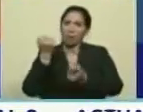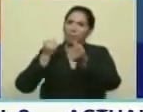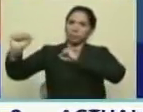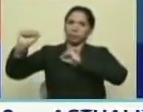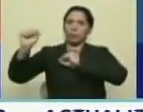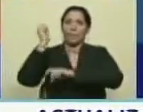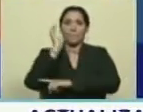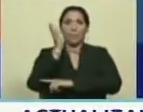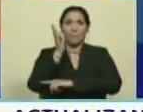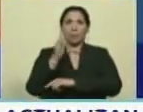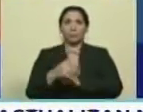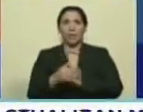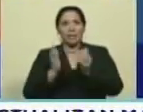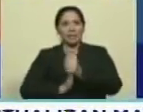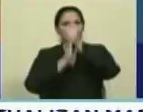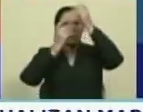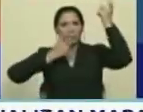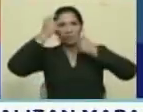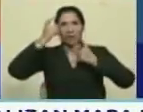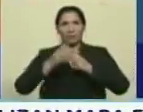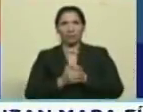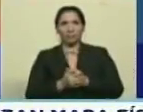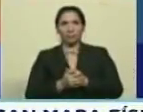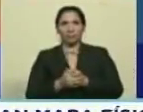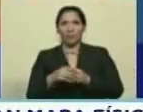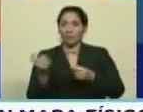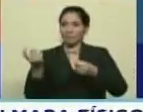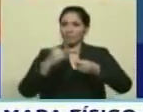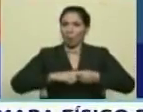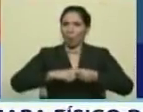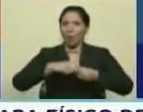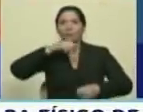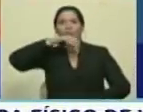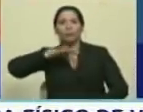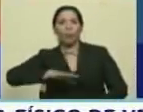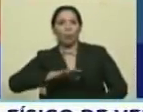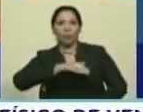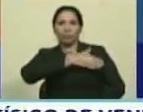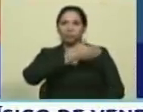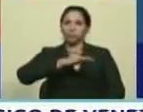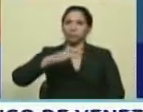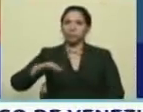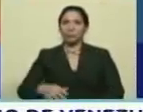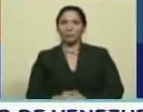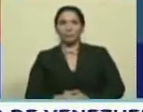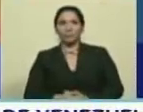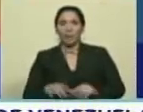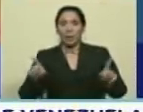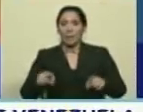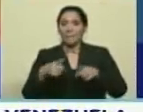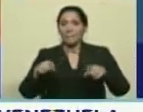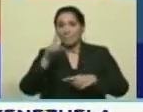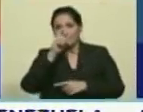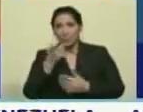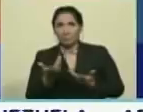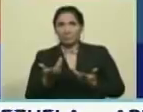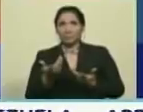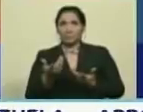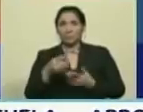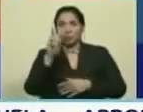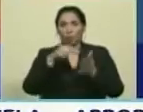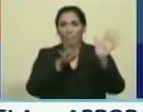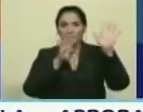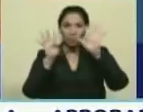solidaridad liderado por Chávez, que ya forma parte de la historia continental. Al cumplir su primer lustro, en